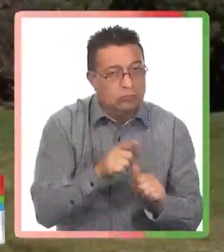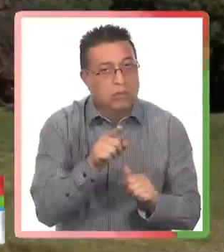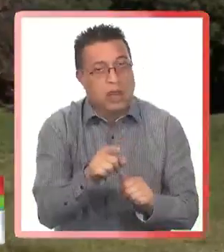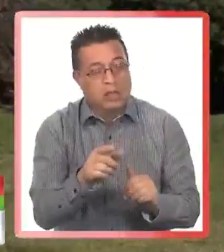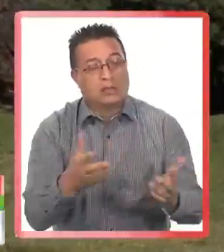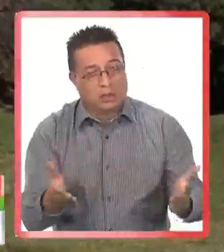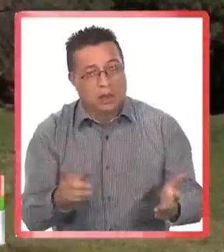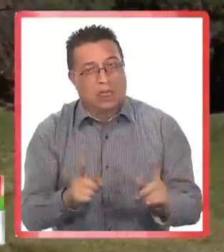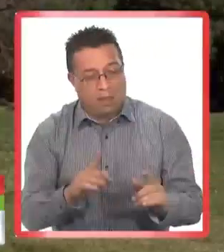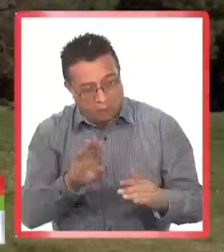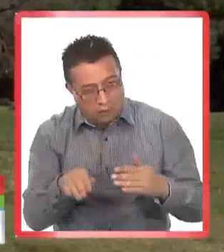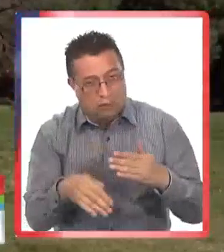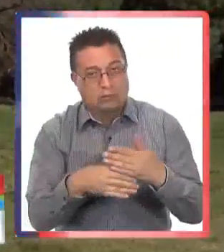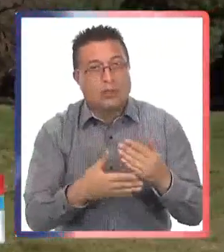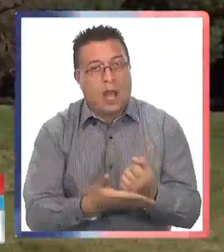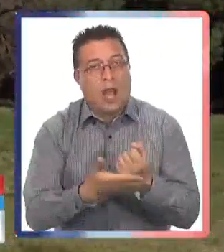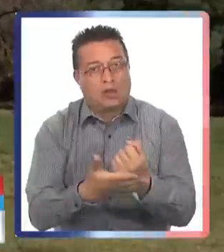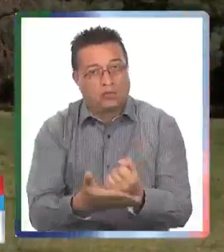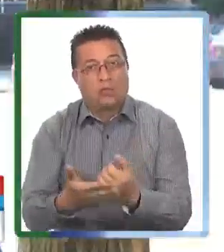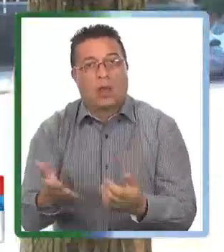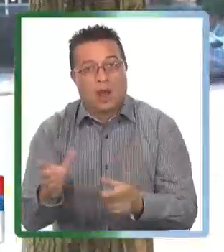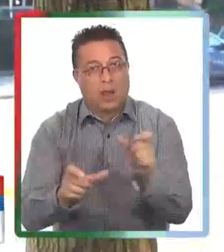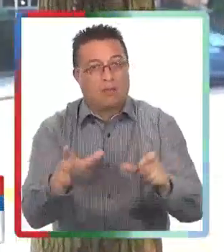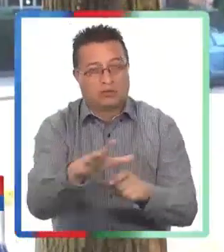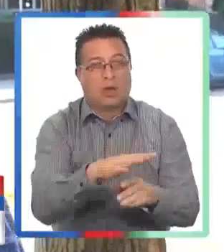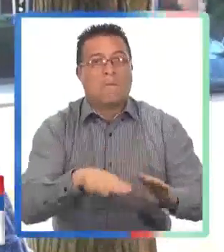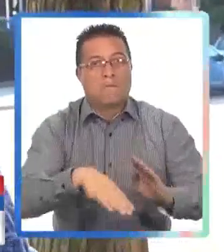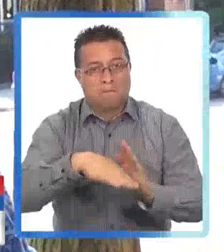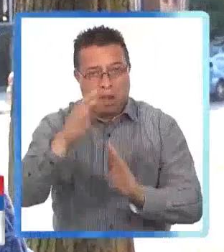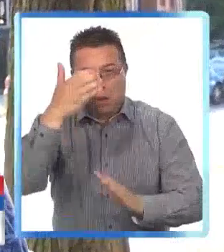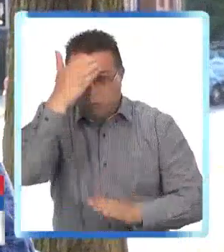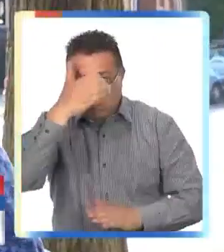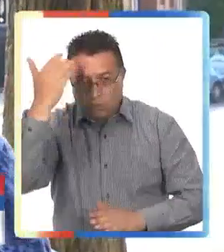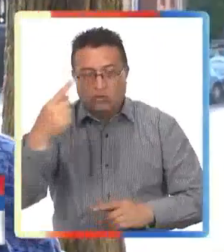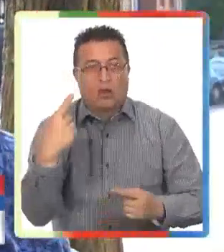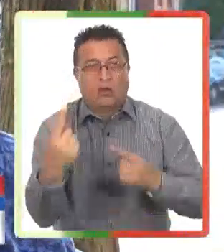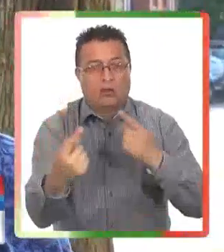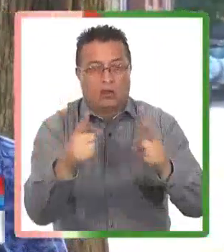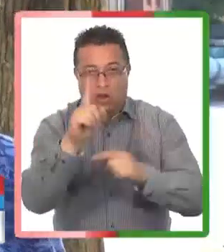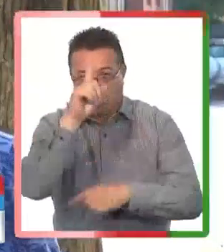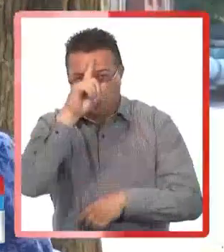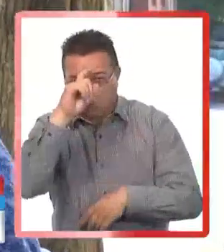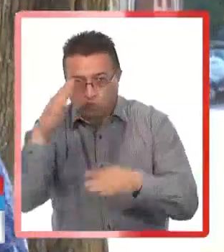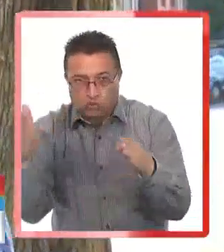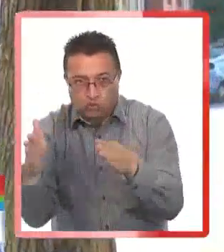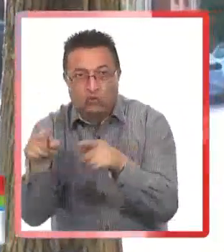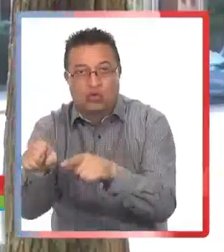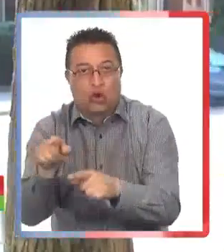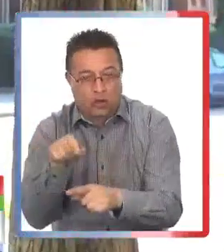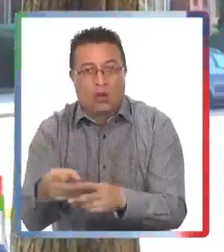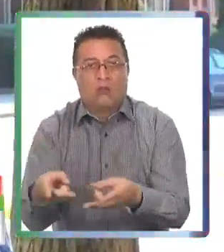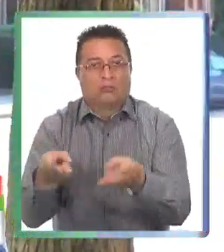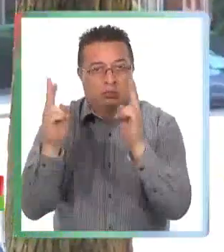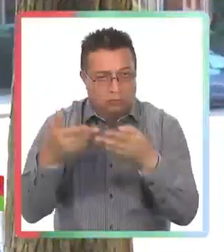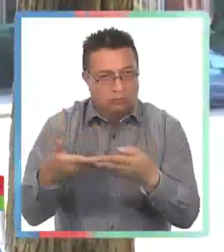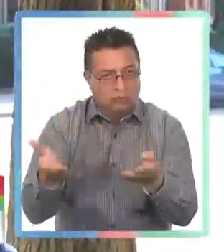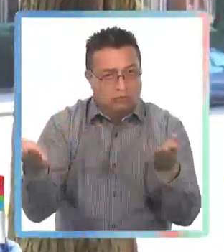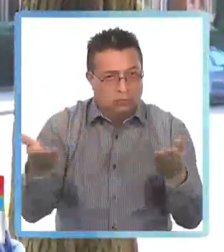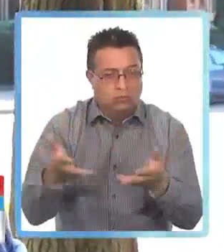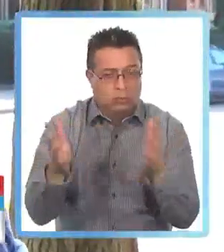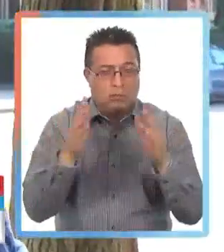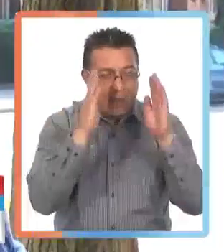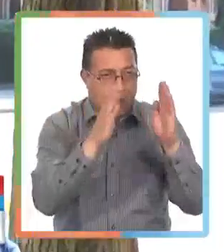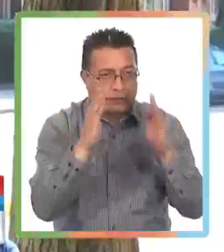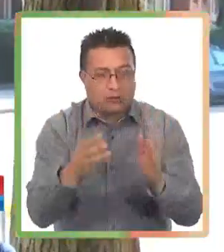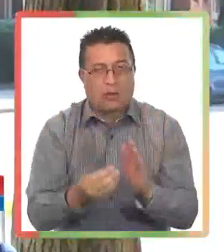de esto y ayudar a la sociedad. Poner más profesionales, los consultorios, por ejemplo, más en el hospital, que